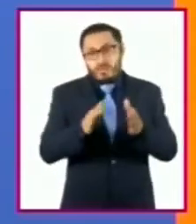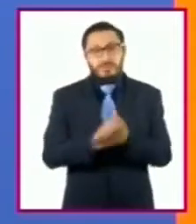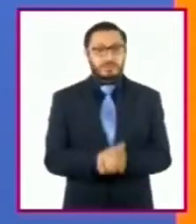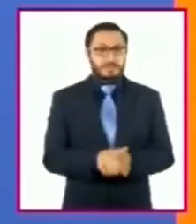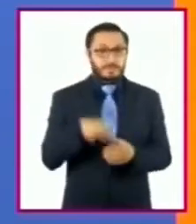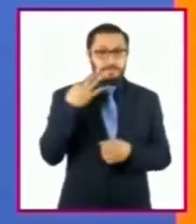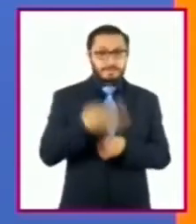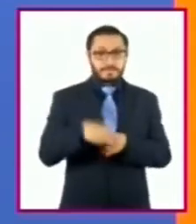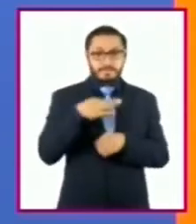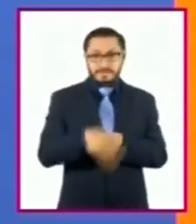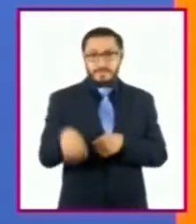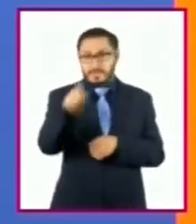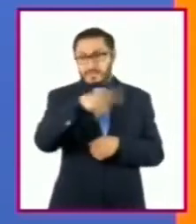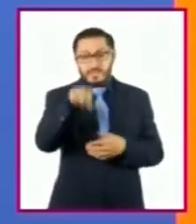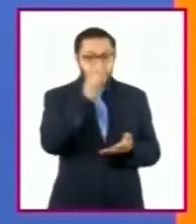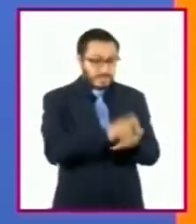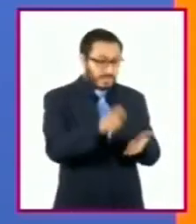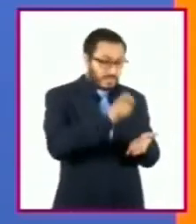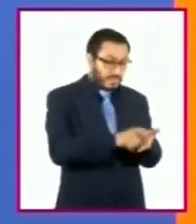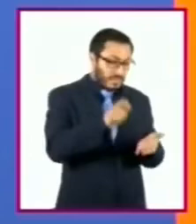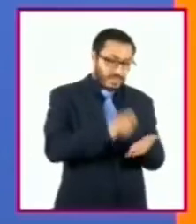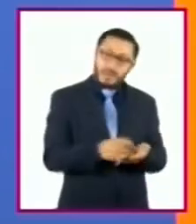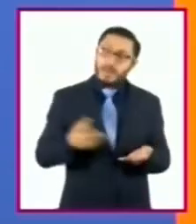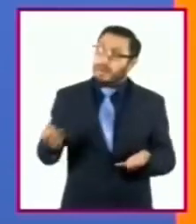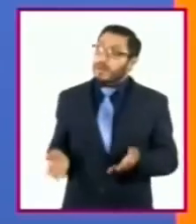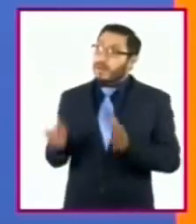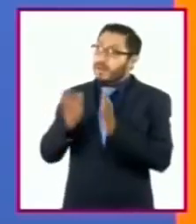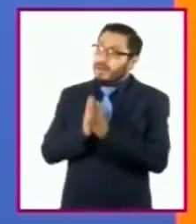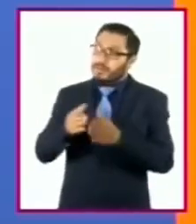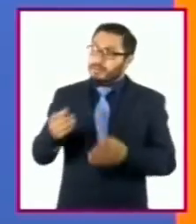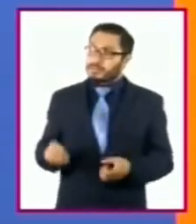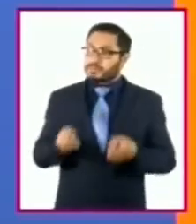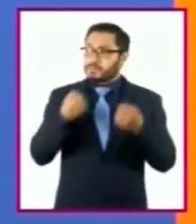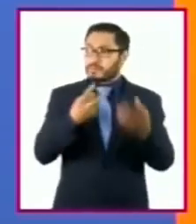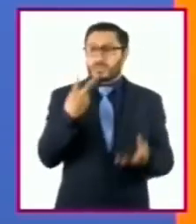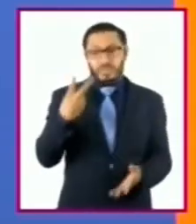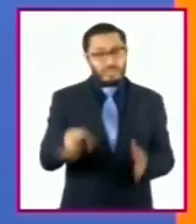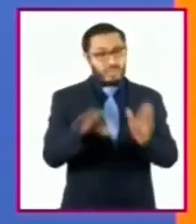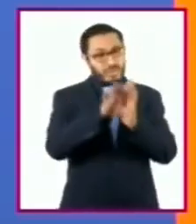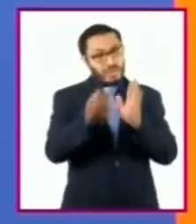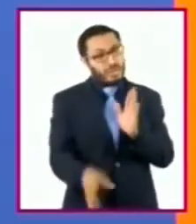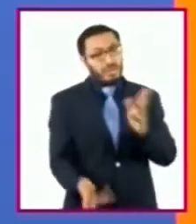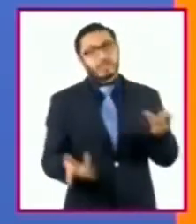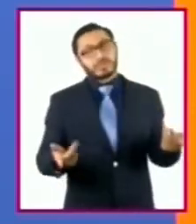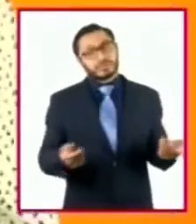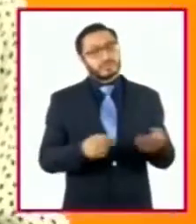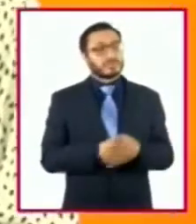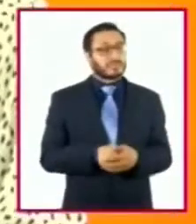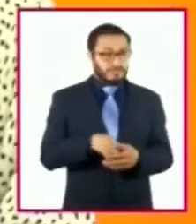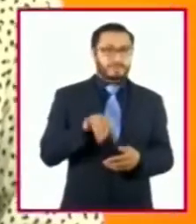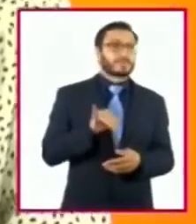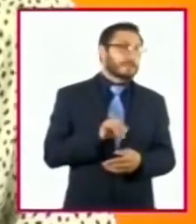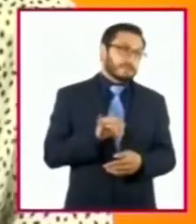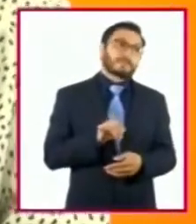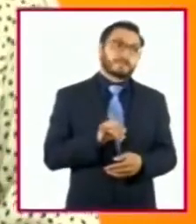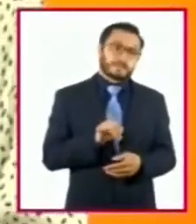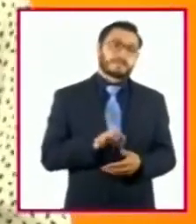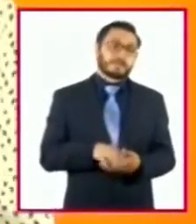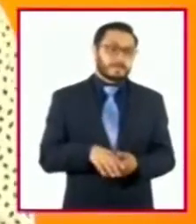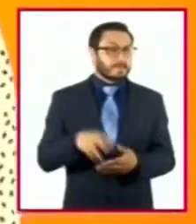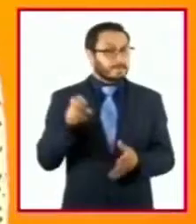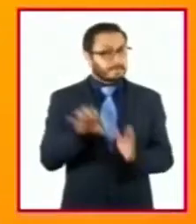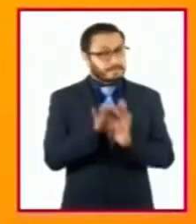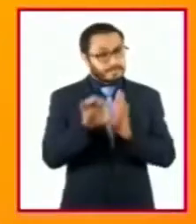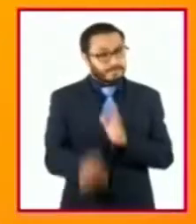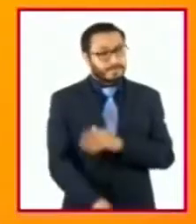Mientras ustedes anotan, doctora, ¿nos puede compartir 2 ejemplos de aspiraciones? Claro que sí, Mónica. Este ejemplo